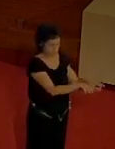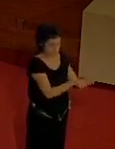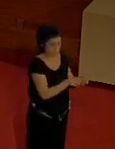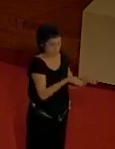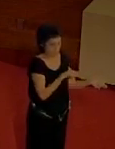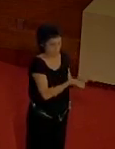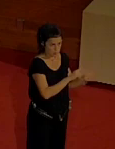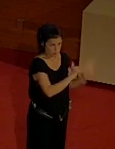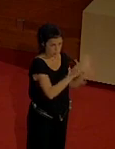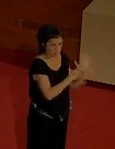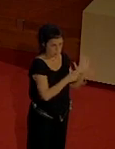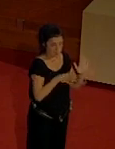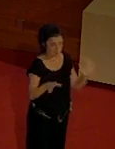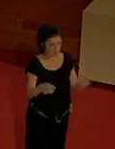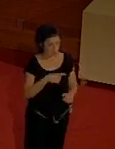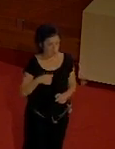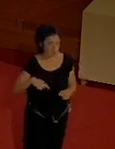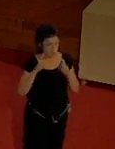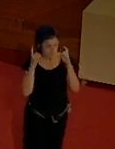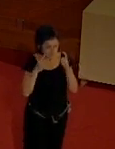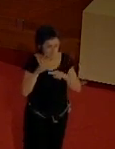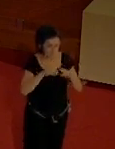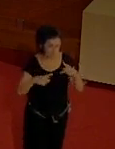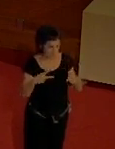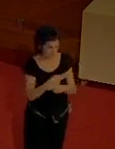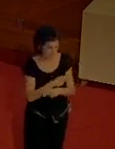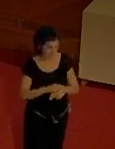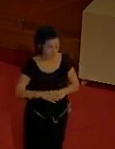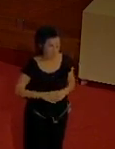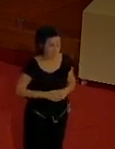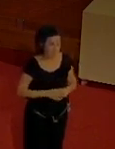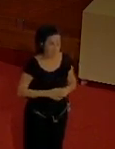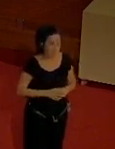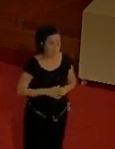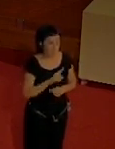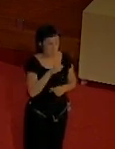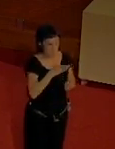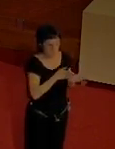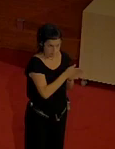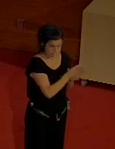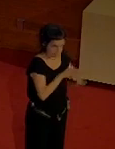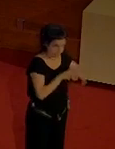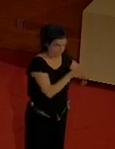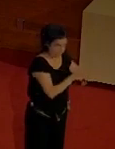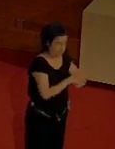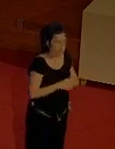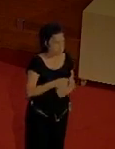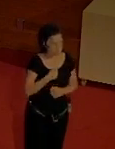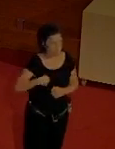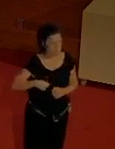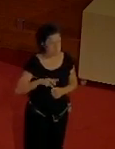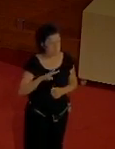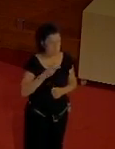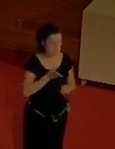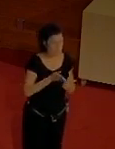para evitar precisamente ese problema Cuál es la segunda opción que está adoptando China en este